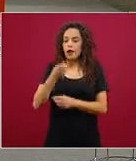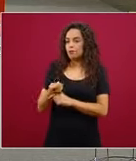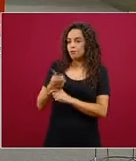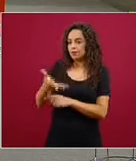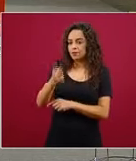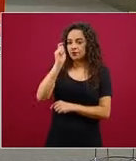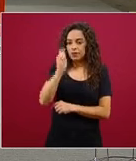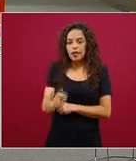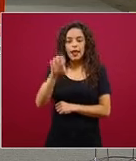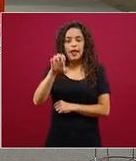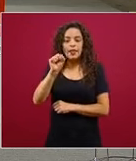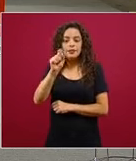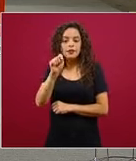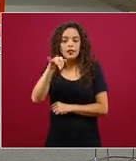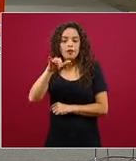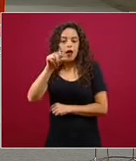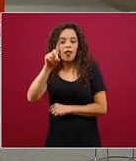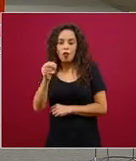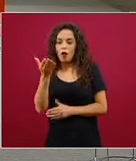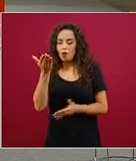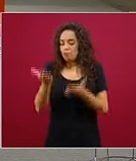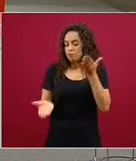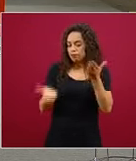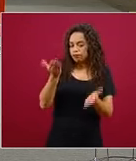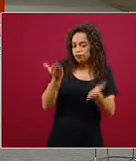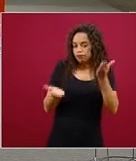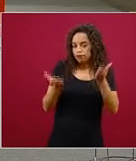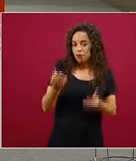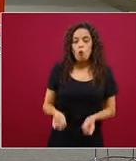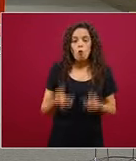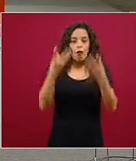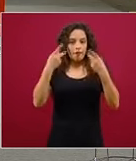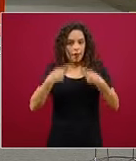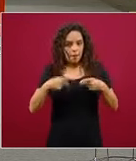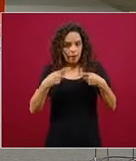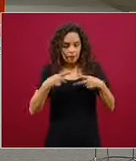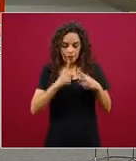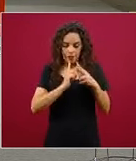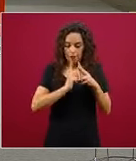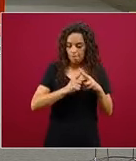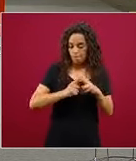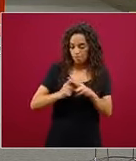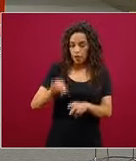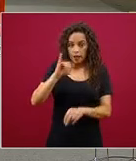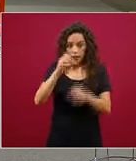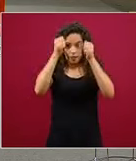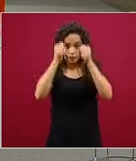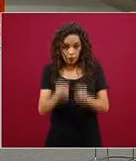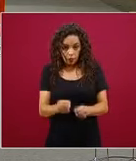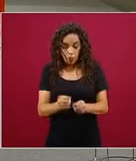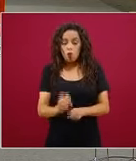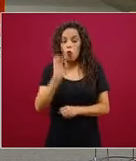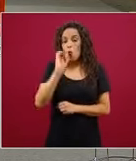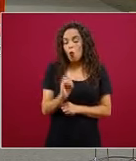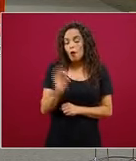casos estimados, es decir, estimamos la cantidad de personas que serían ya confirmadas o que